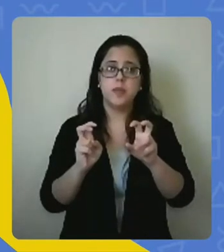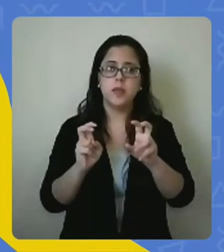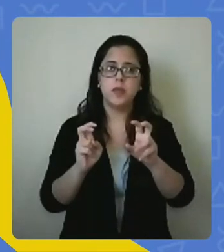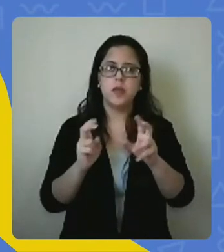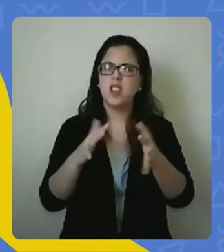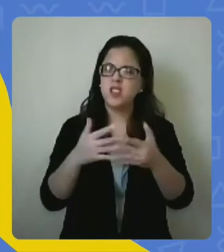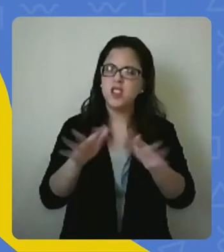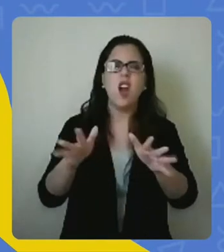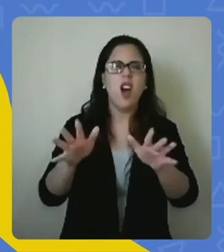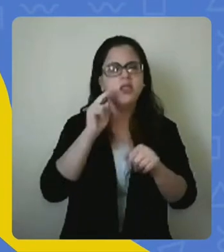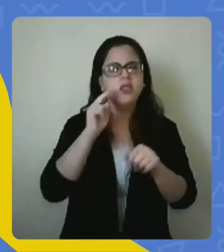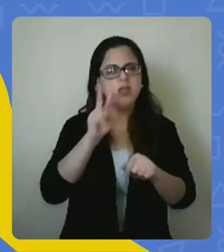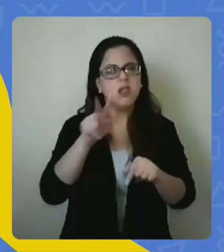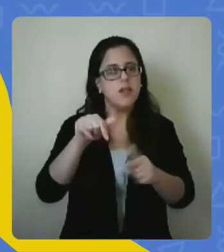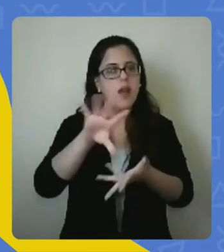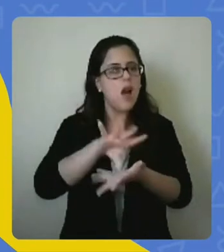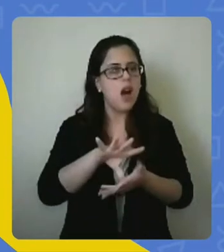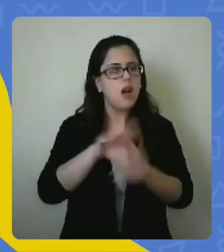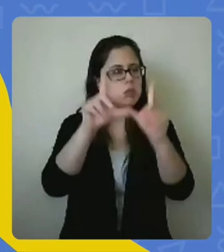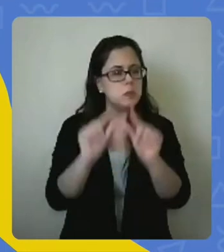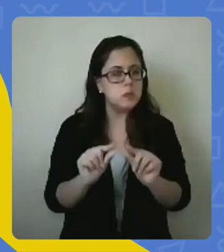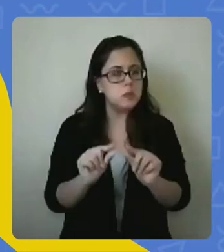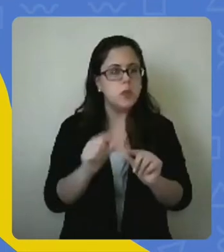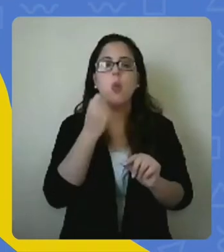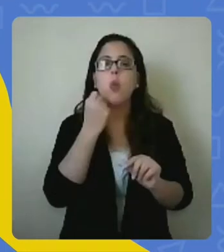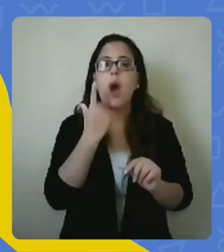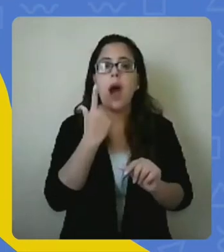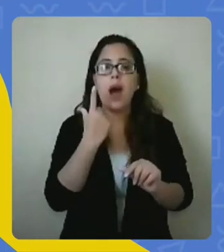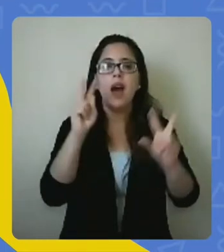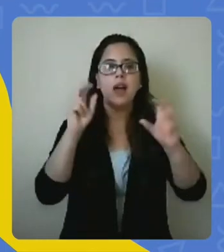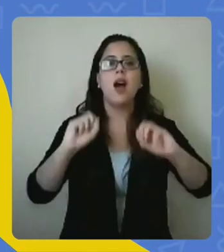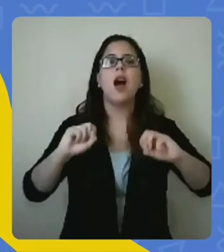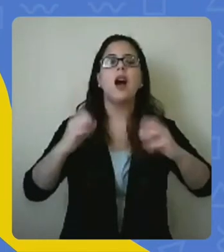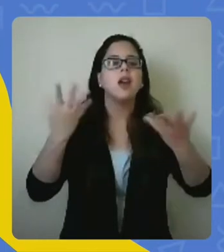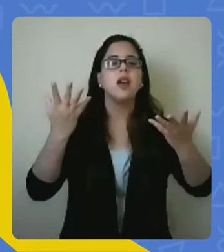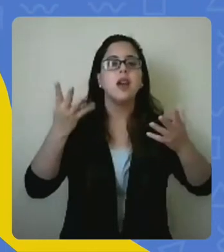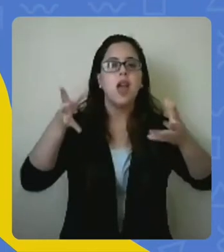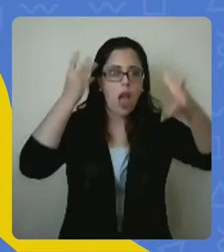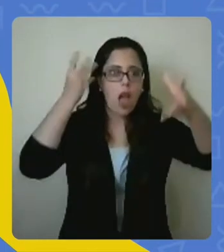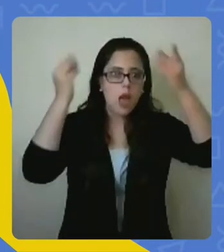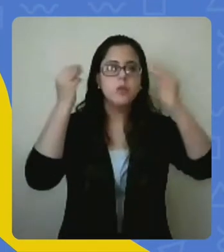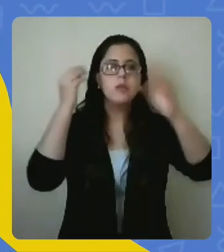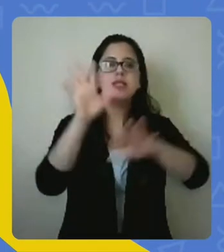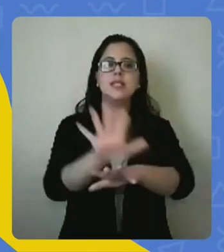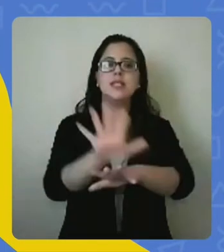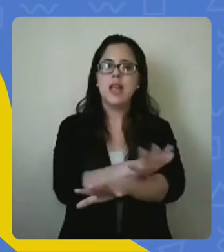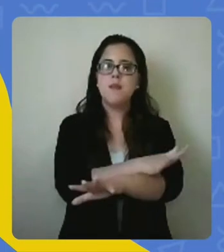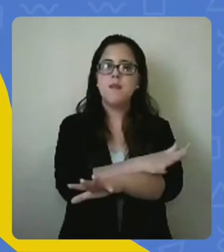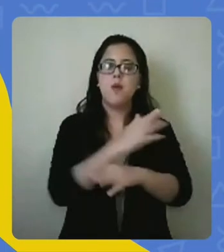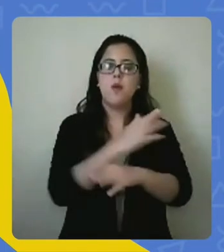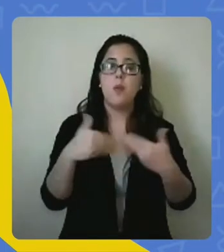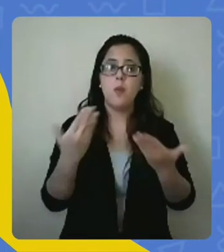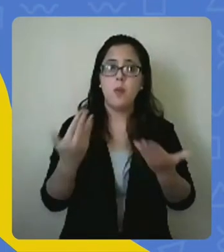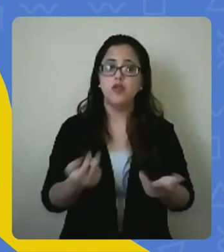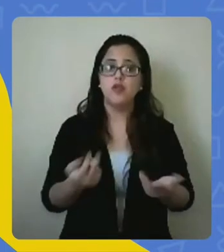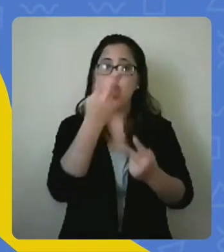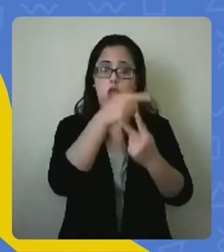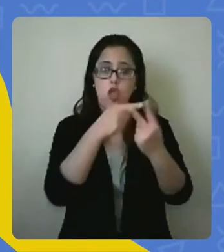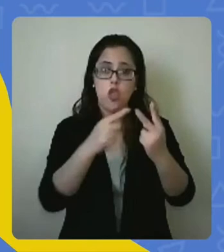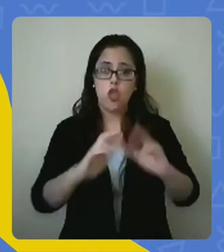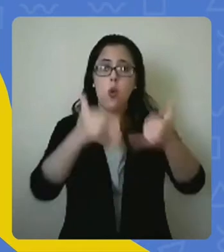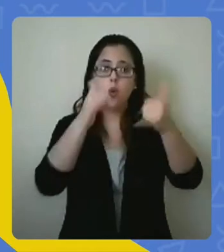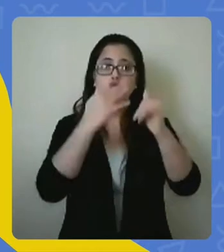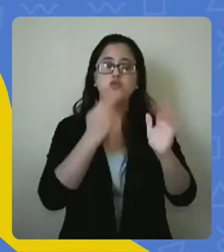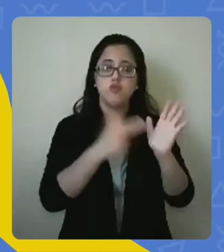nuestro país, que es el gran tema del aprendizaje emocional, ¿ya? Y para ello vamos a ver dos juegos que los van a presentar